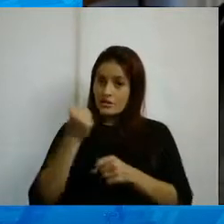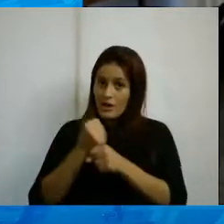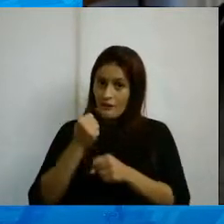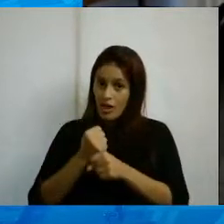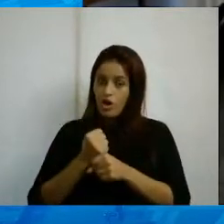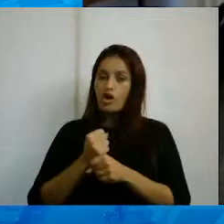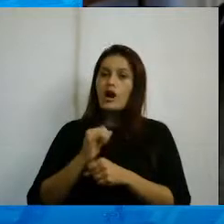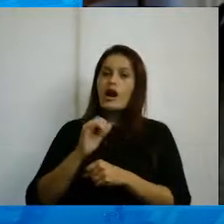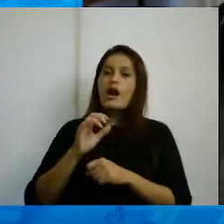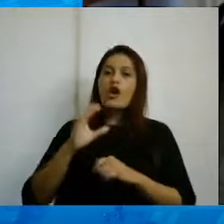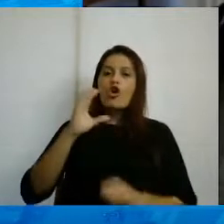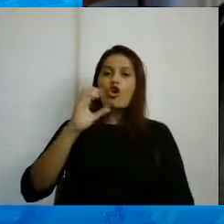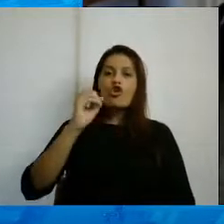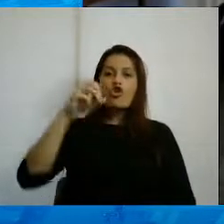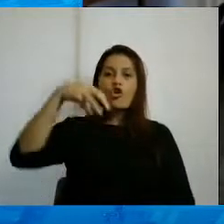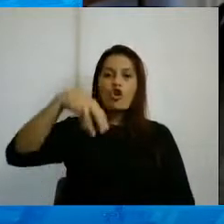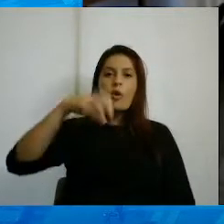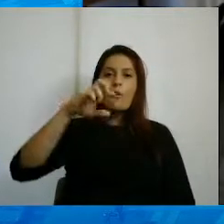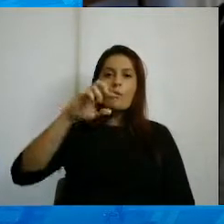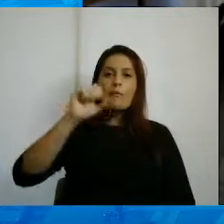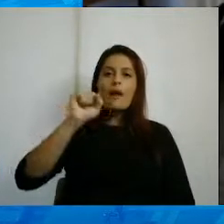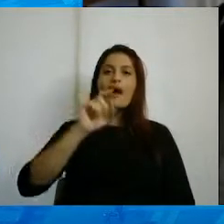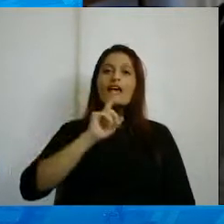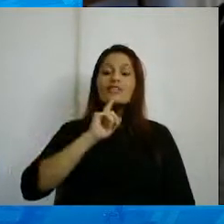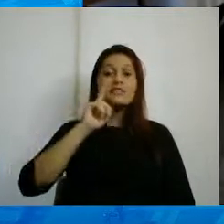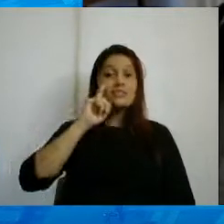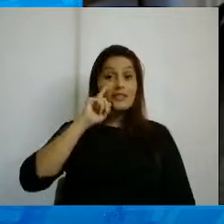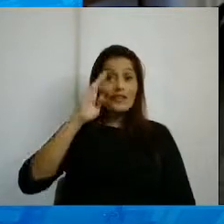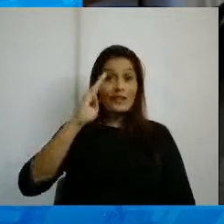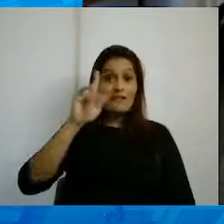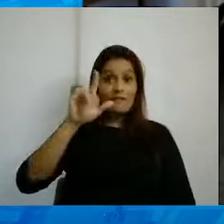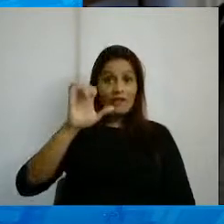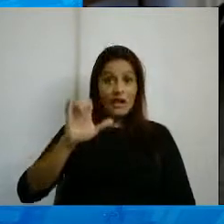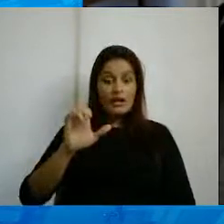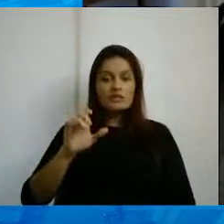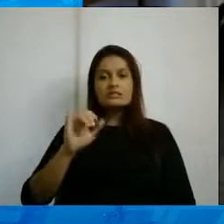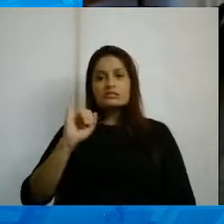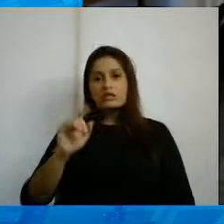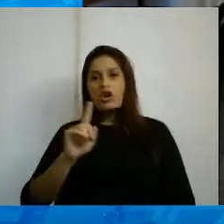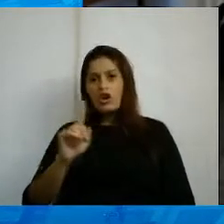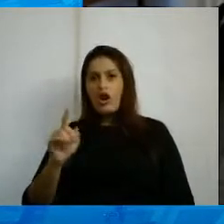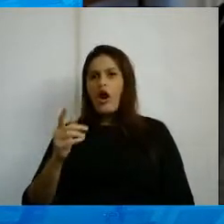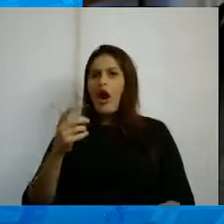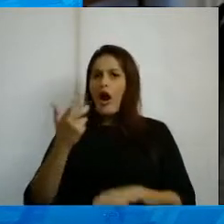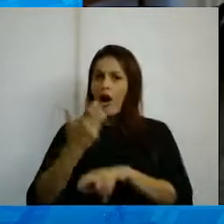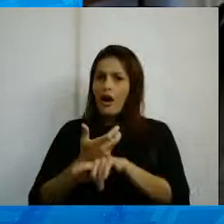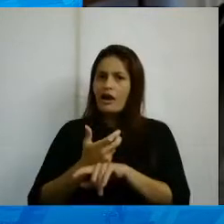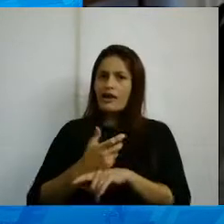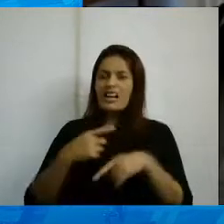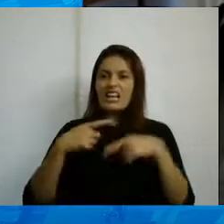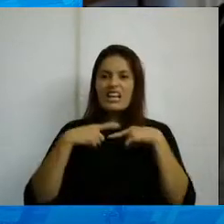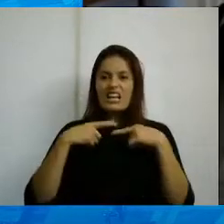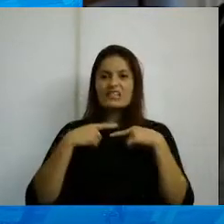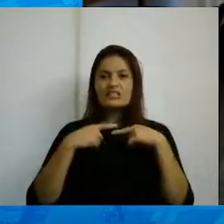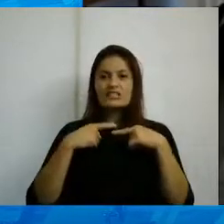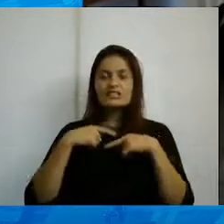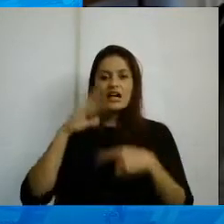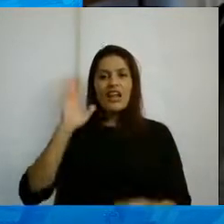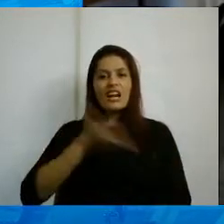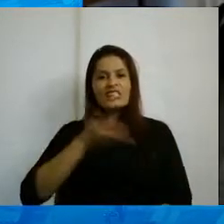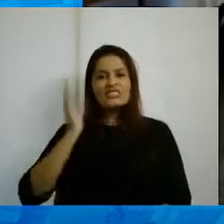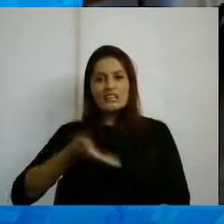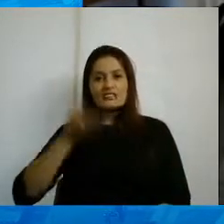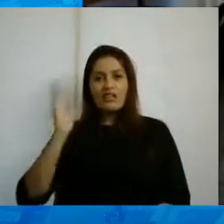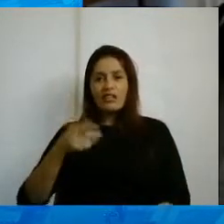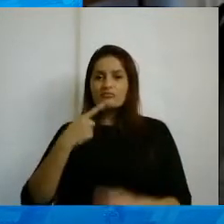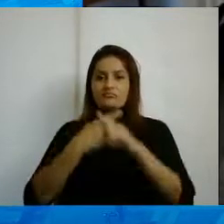aprobadas. Cuando hay licencias rechazadas, que hay bastante en cada trabajador que tiene un alto índice de licencia médica,